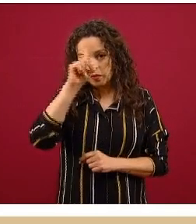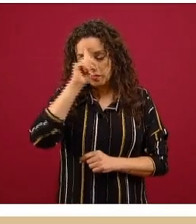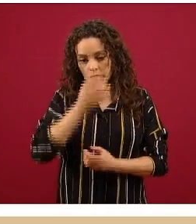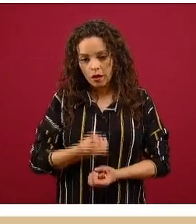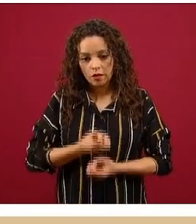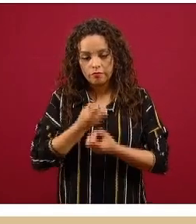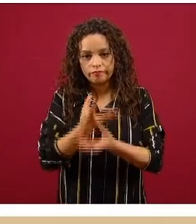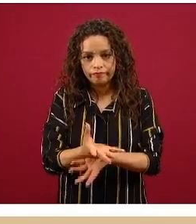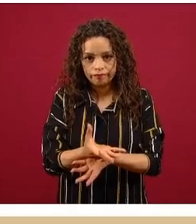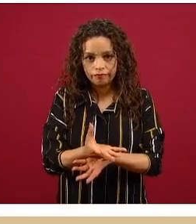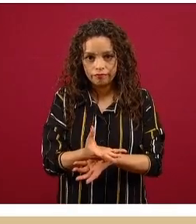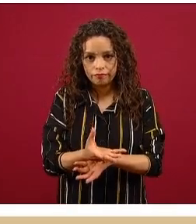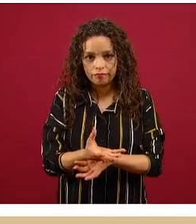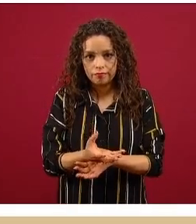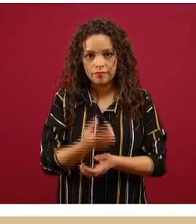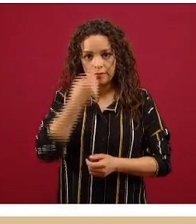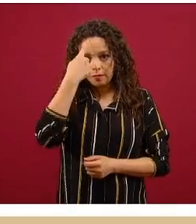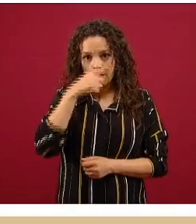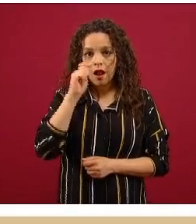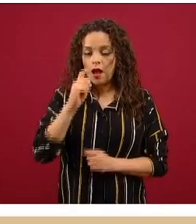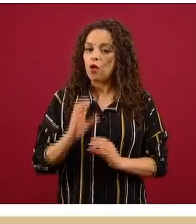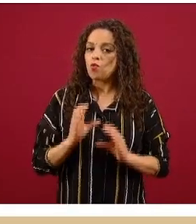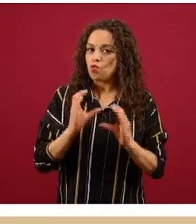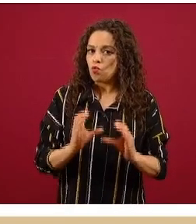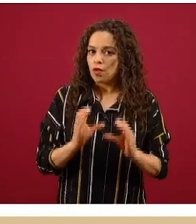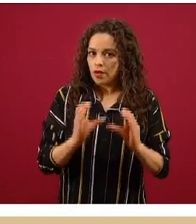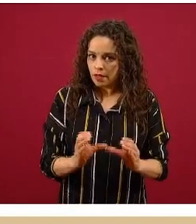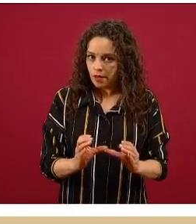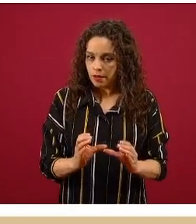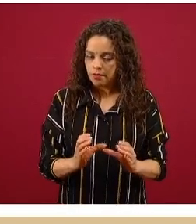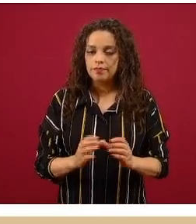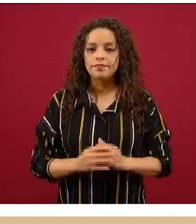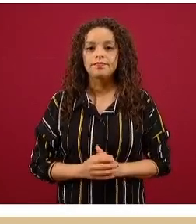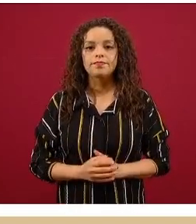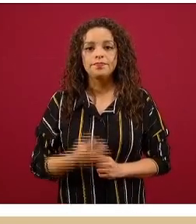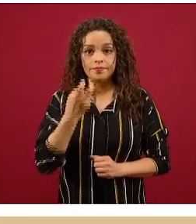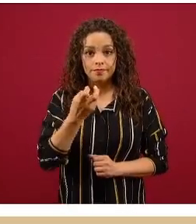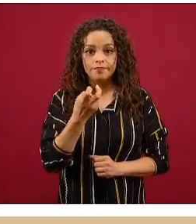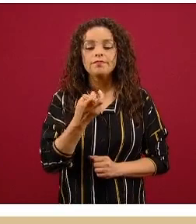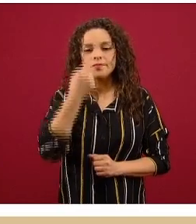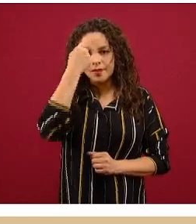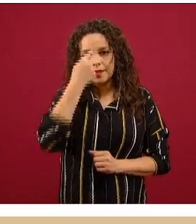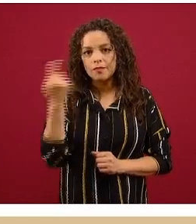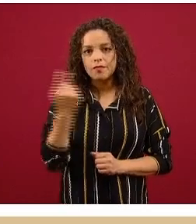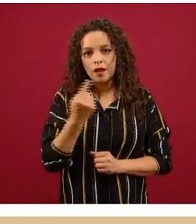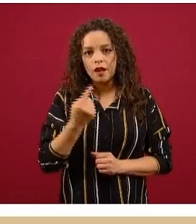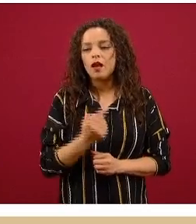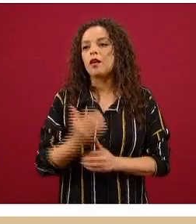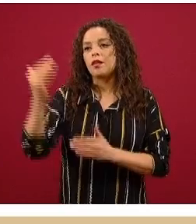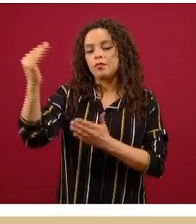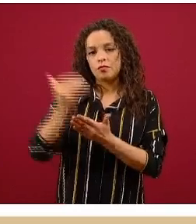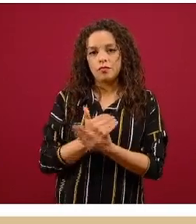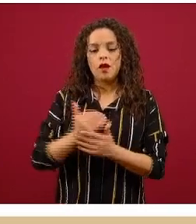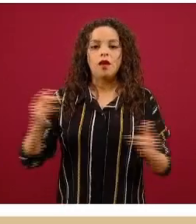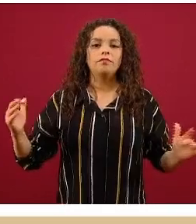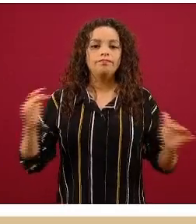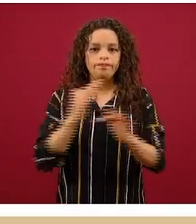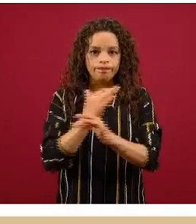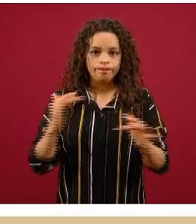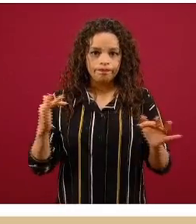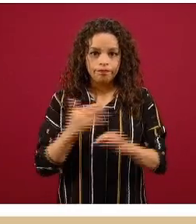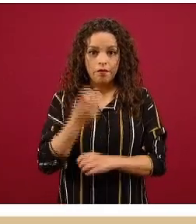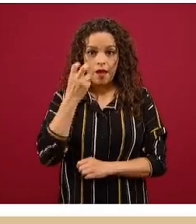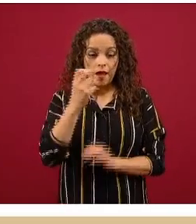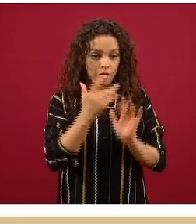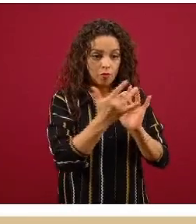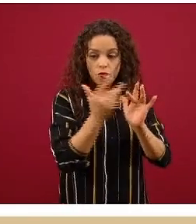que se emiten, son precisamente para poder disminuir la movilidad, por lo tanto la